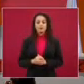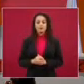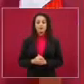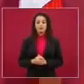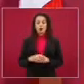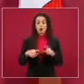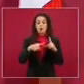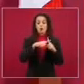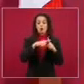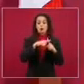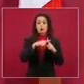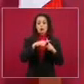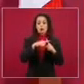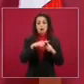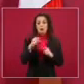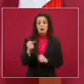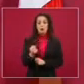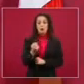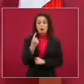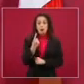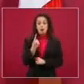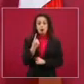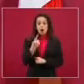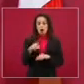Positivas, 1.